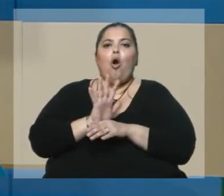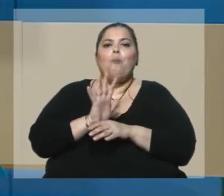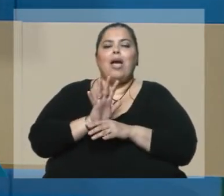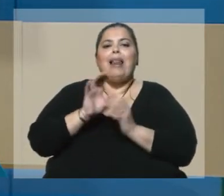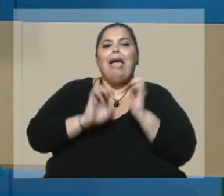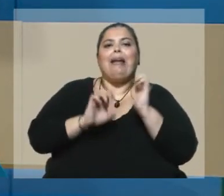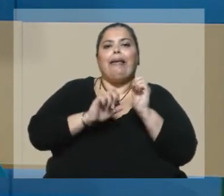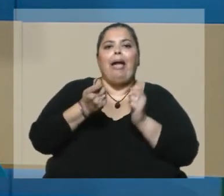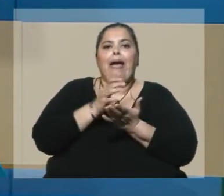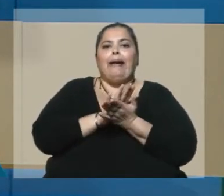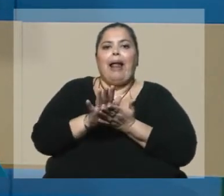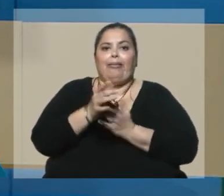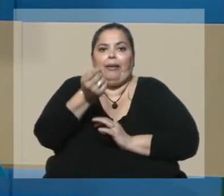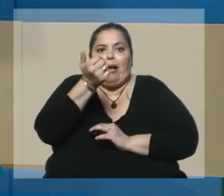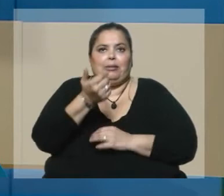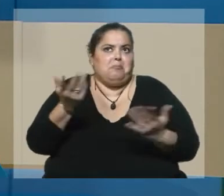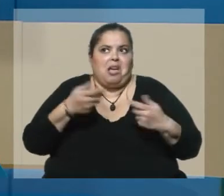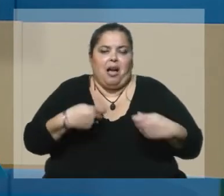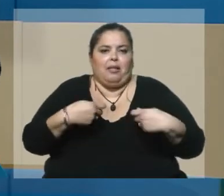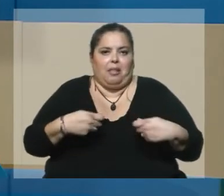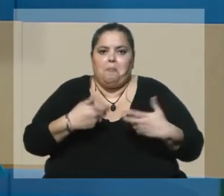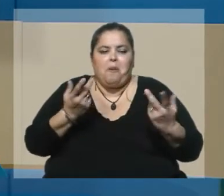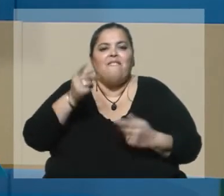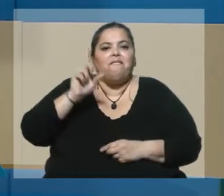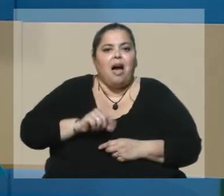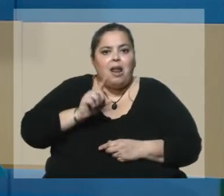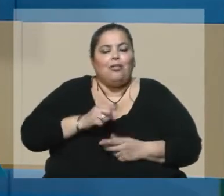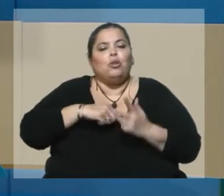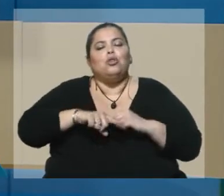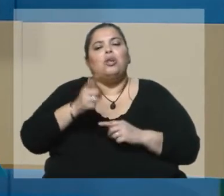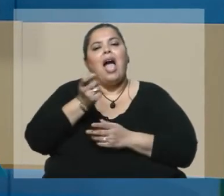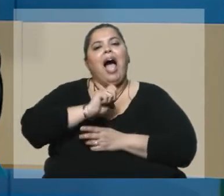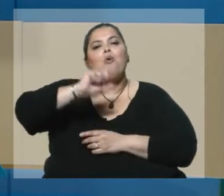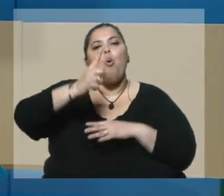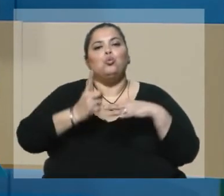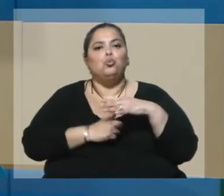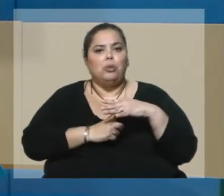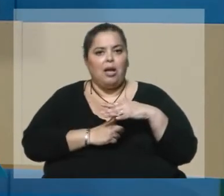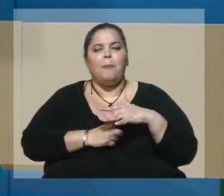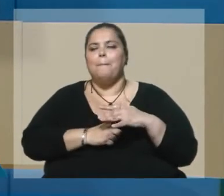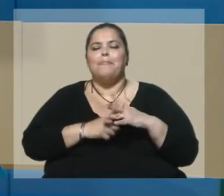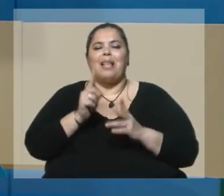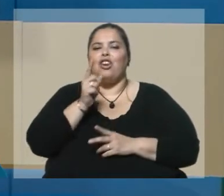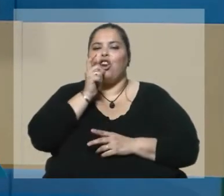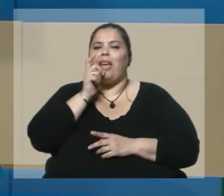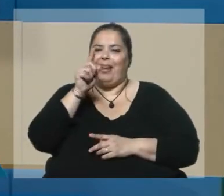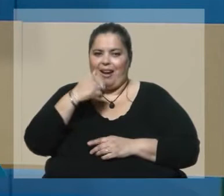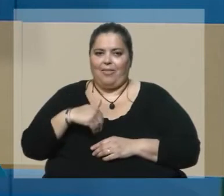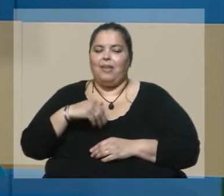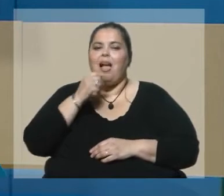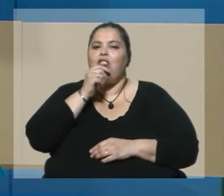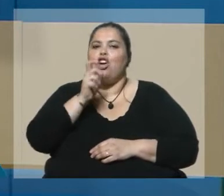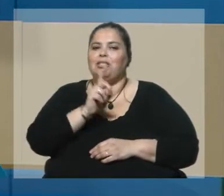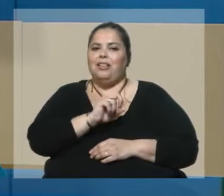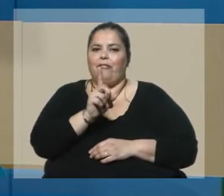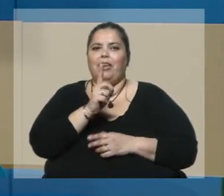cuando no no pensemos que un ajuste fiscal o que necesariamente un ajuste fiscal tenga